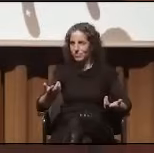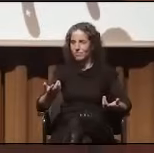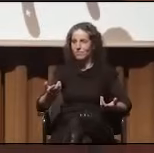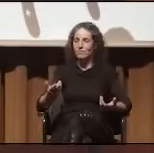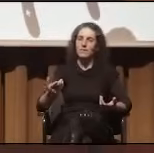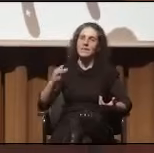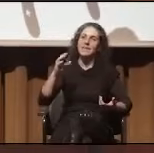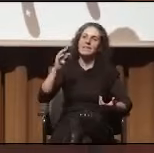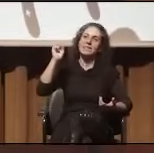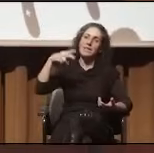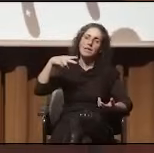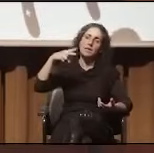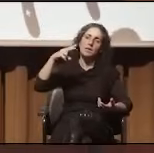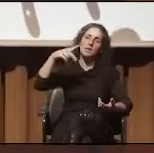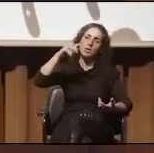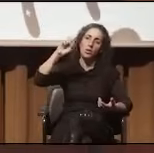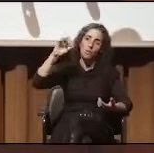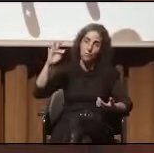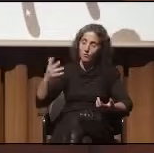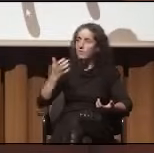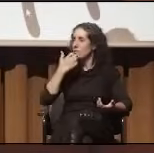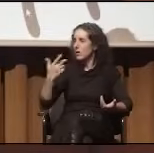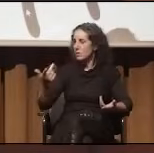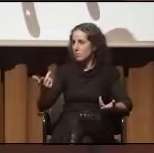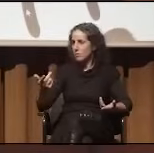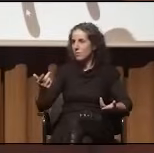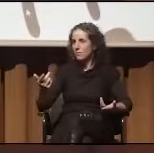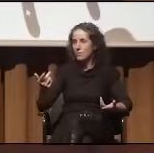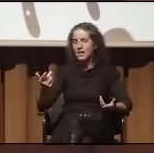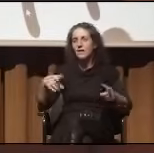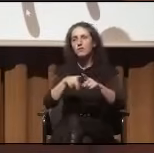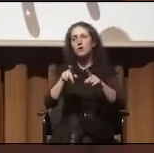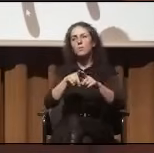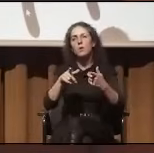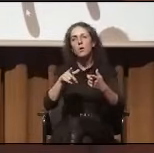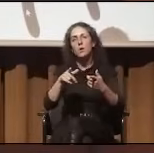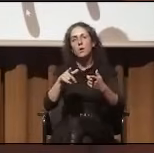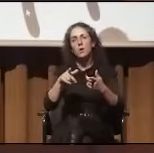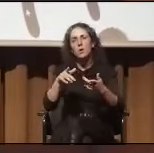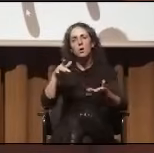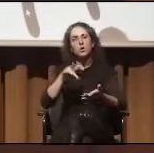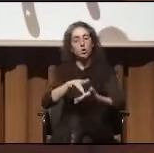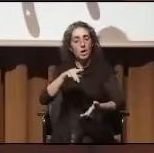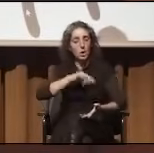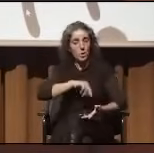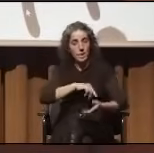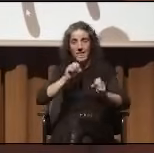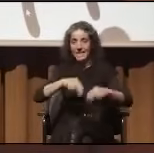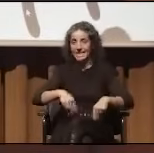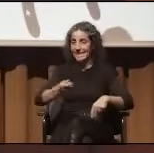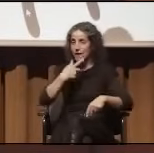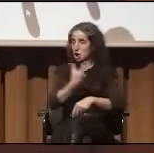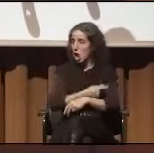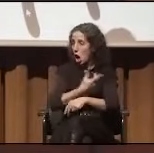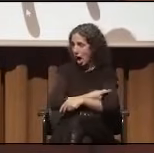Groft, o sea, respiración holotrópica, estados modificados de conciencia sin drogas para acceder a niveles de conciencia que no tienes habitualmente y descubrir que